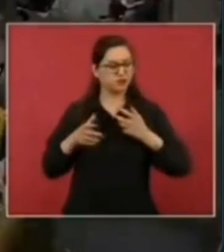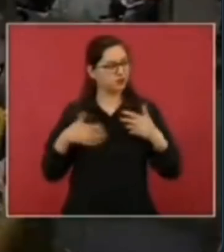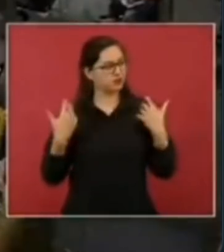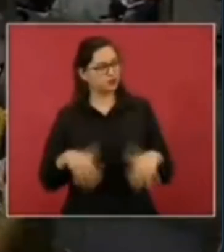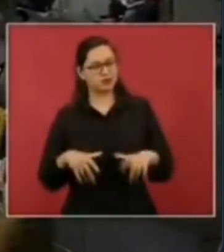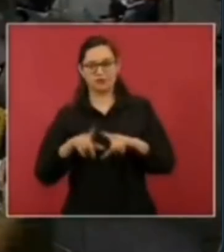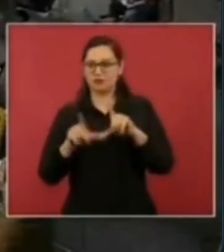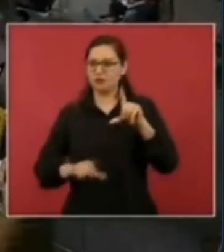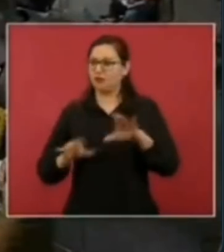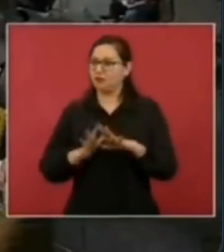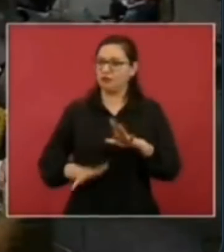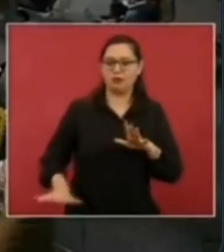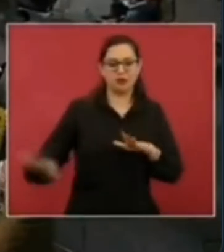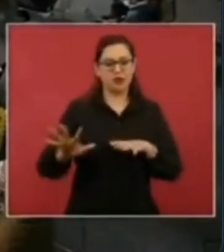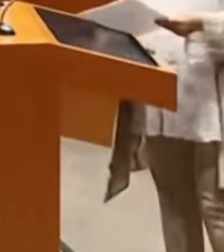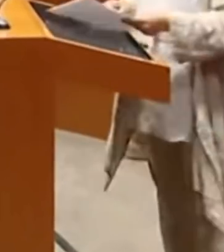Morena.